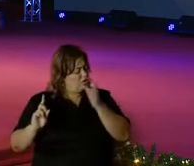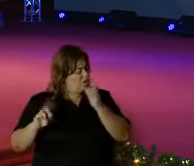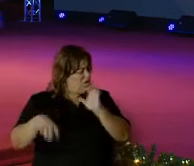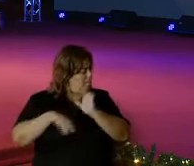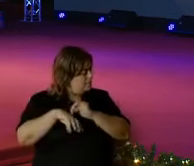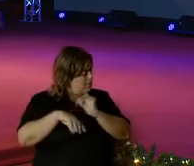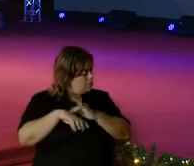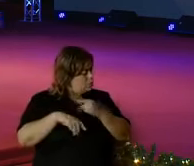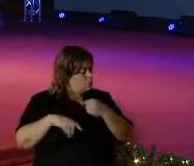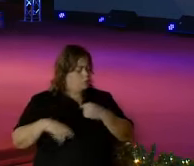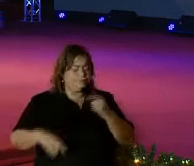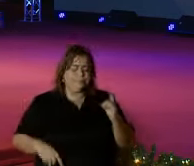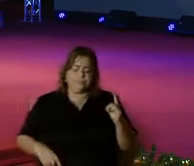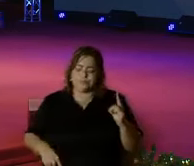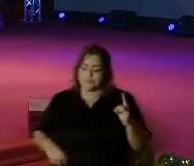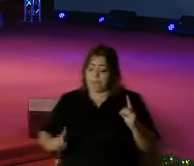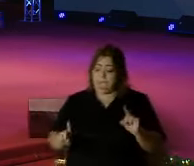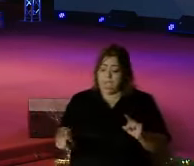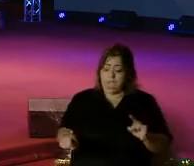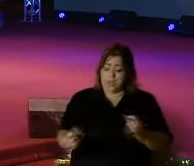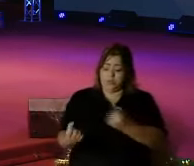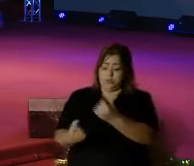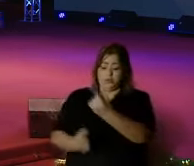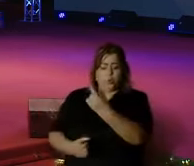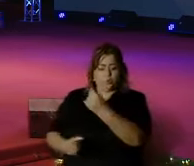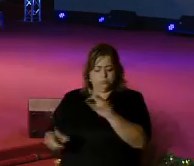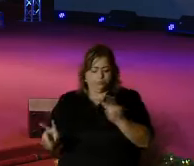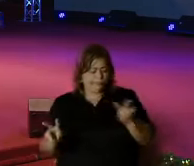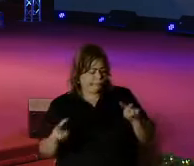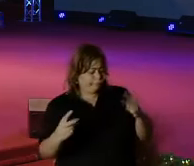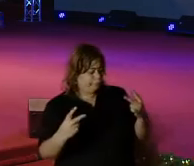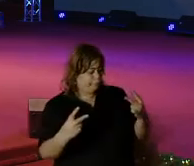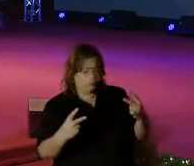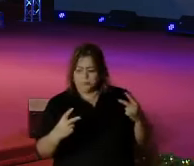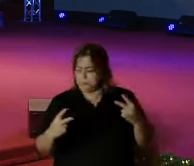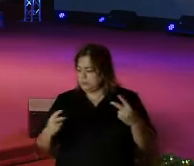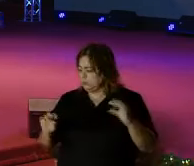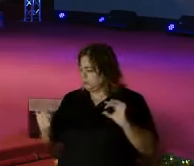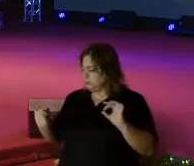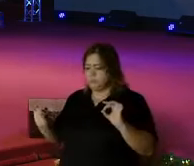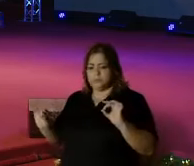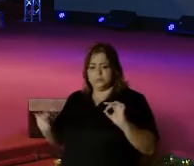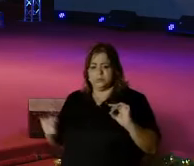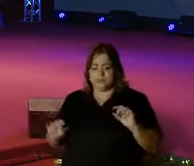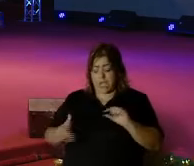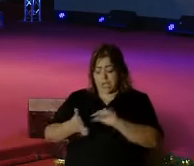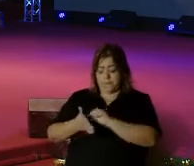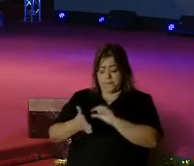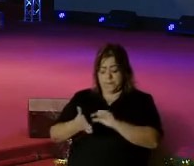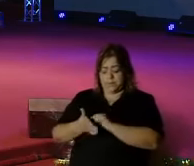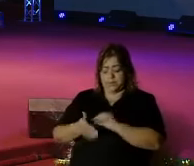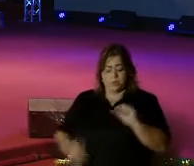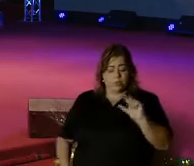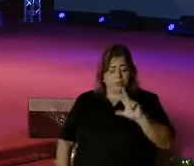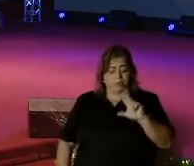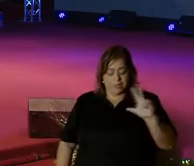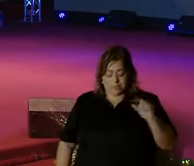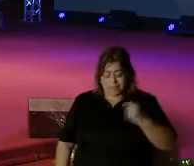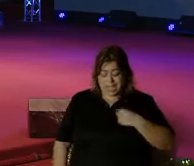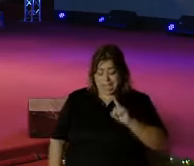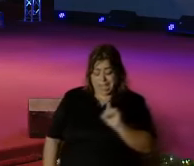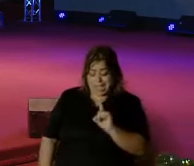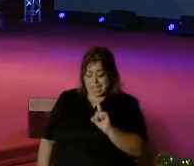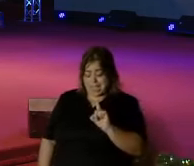él. No me digan, miraba por el piso. ¿Y qué dice? Verso 33. Entonces la mujer, ¿qué